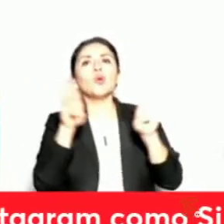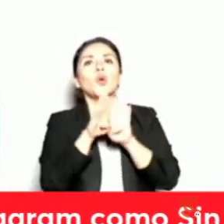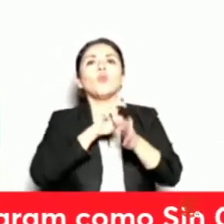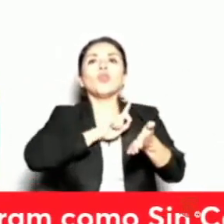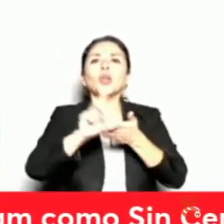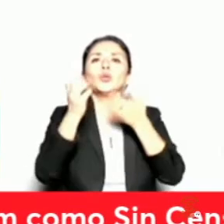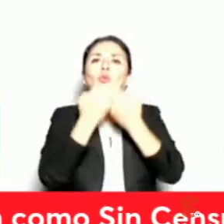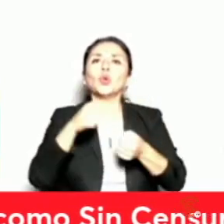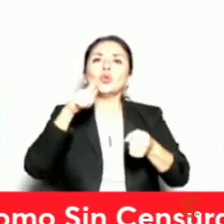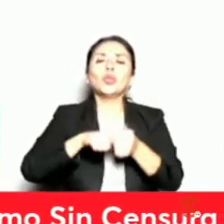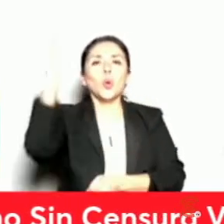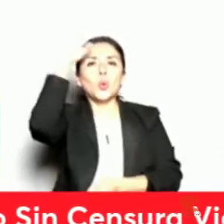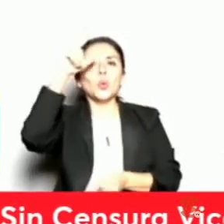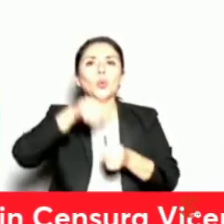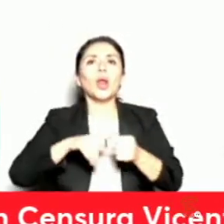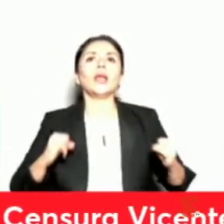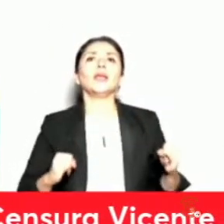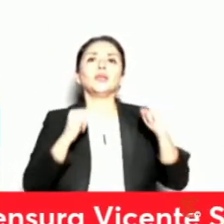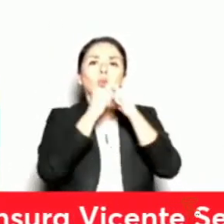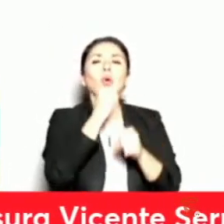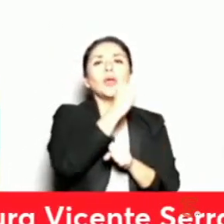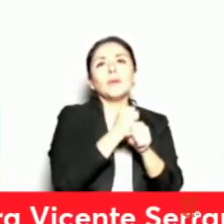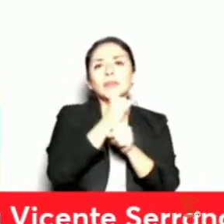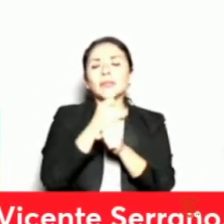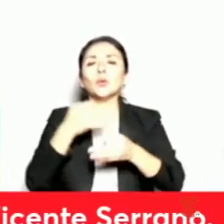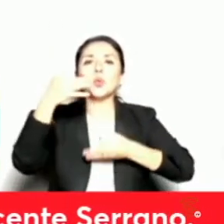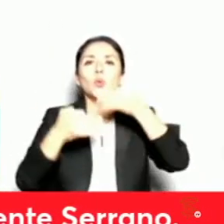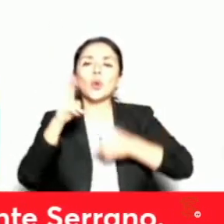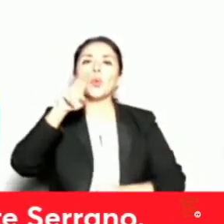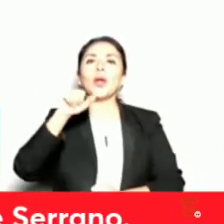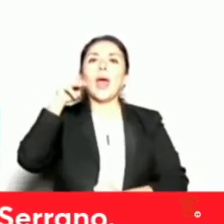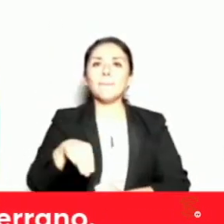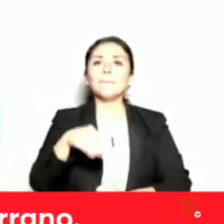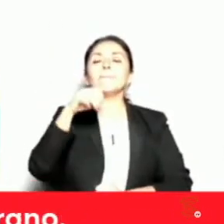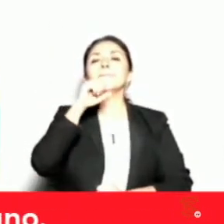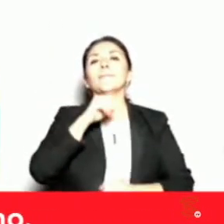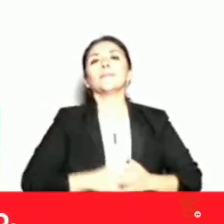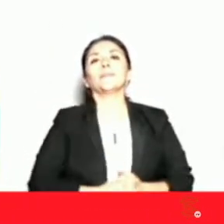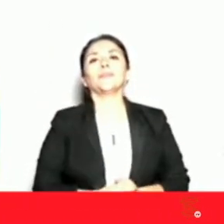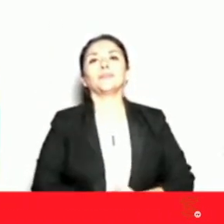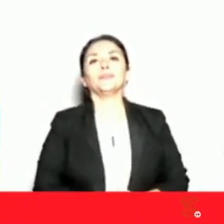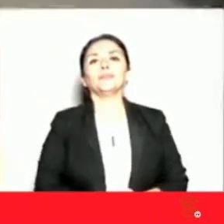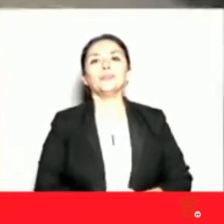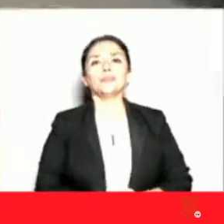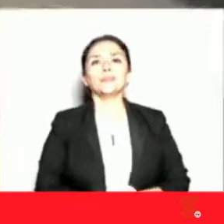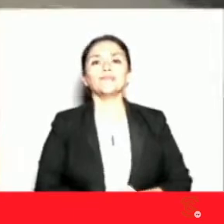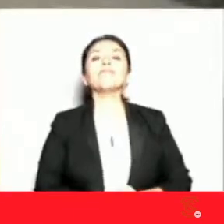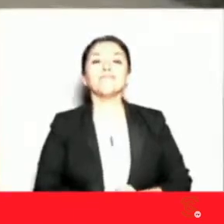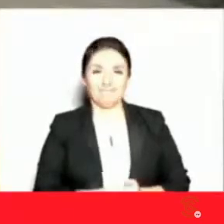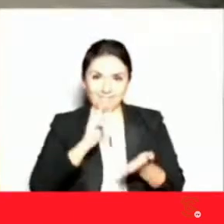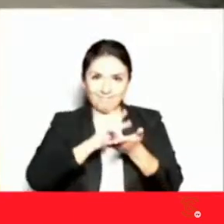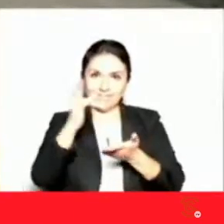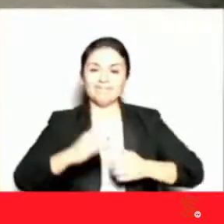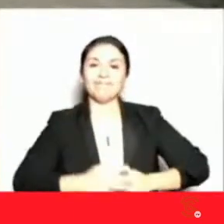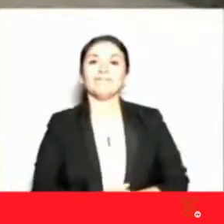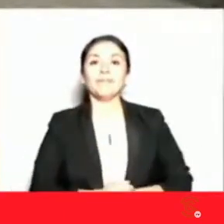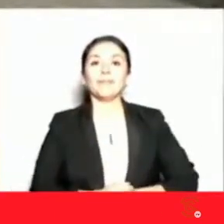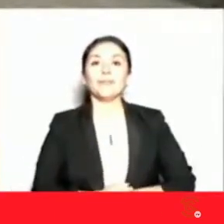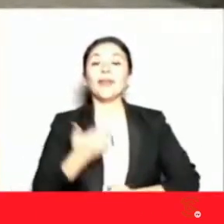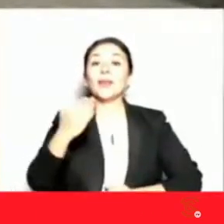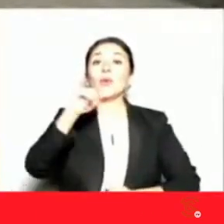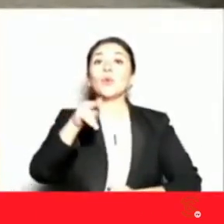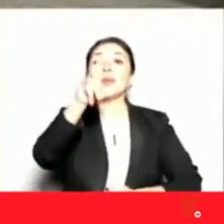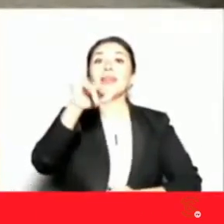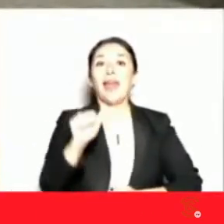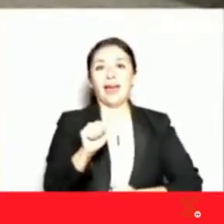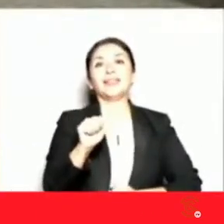sociales, culturales y ambientales del Instituto de Investigaciones Jurídicas, UNAM y PAUT. Gracias, Julia,